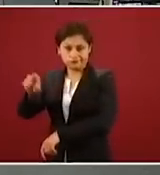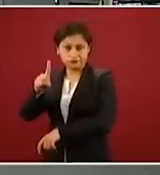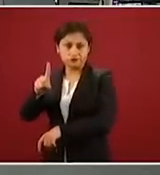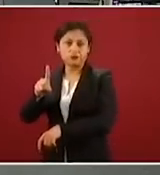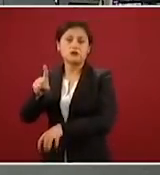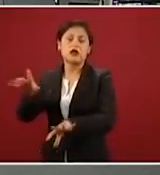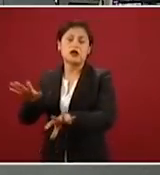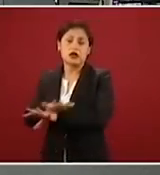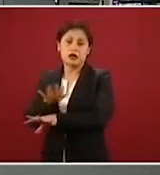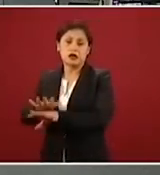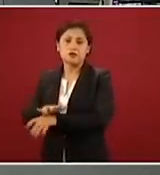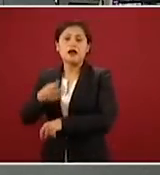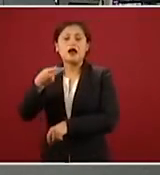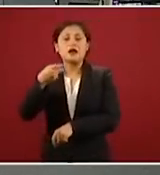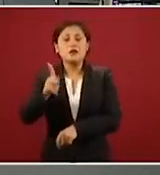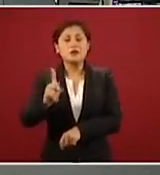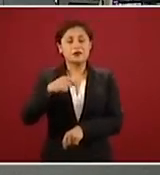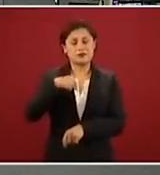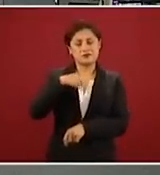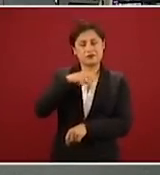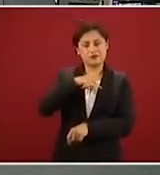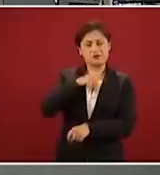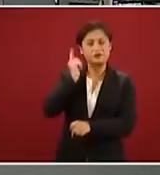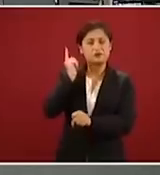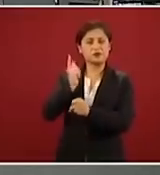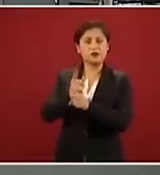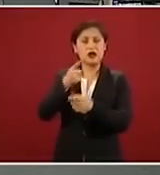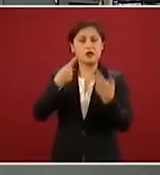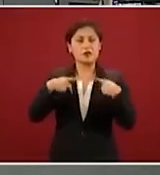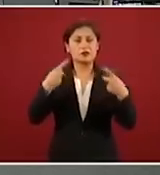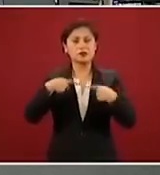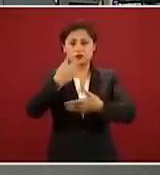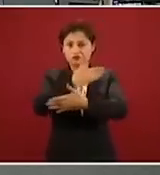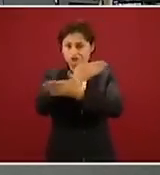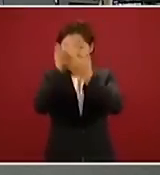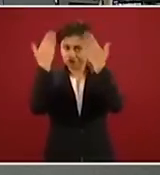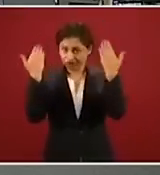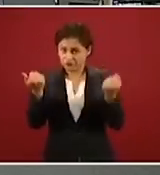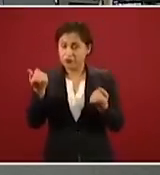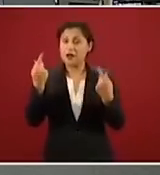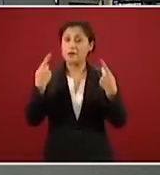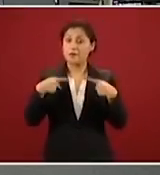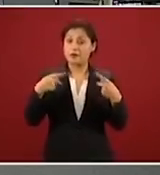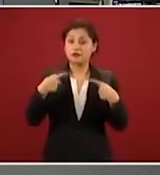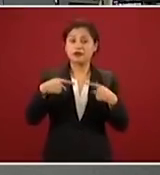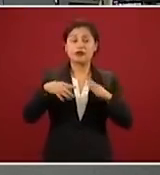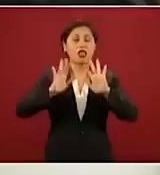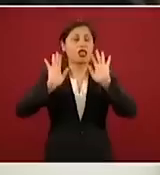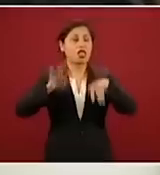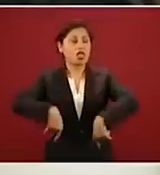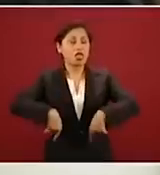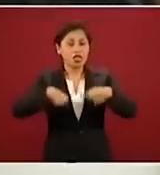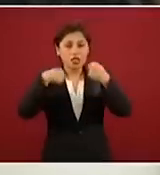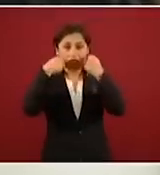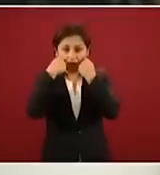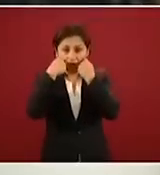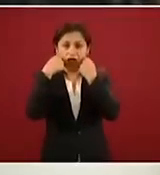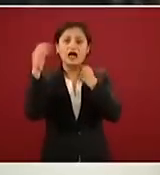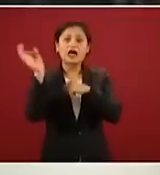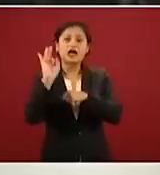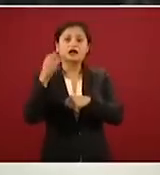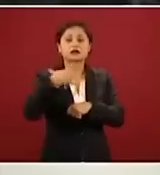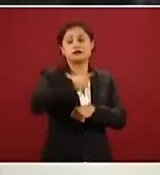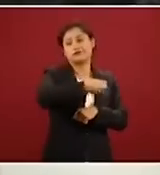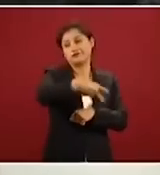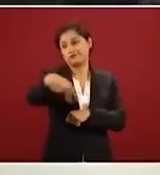gente no está informada, no está tomando precauciones y podría ser tal vez un foco de propagación en cuanto llegue